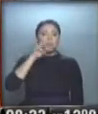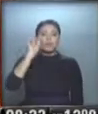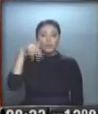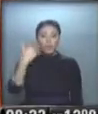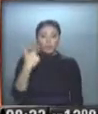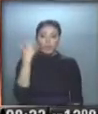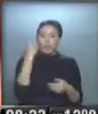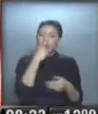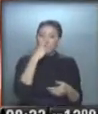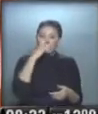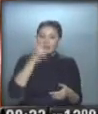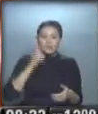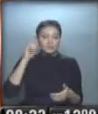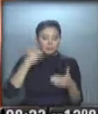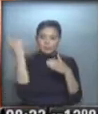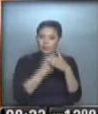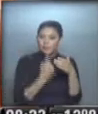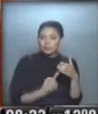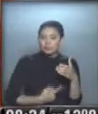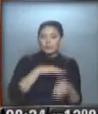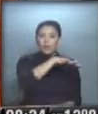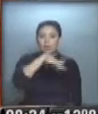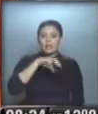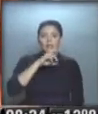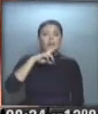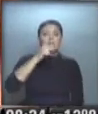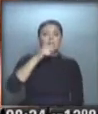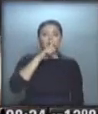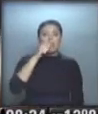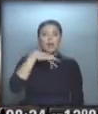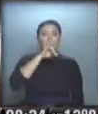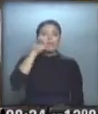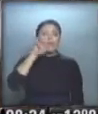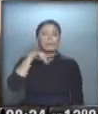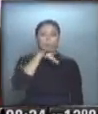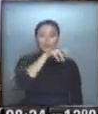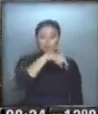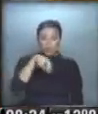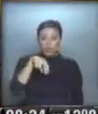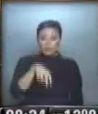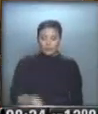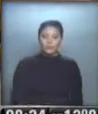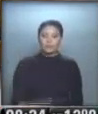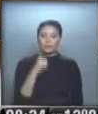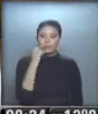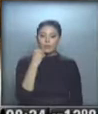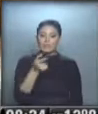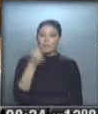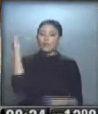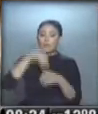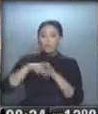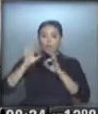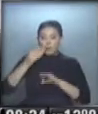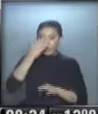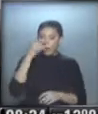explotación de recursos no convencionales en el yacimiento o vaca muerta de neuquén tras la votación y los incidentes en